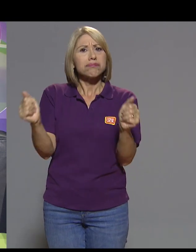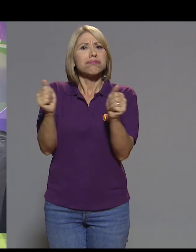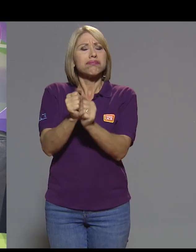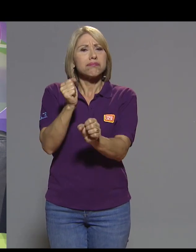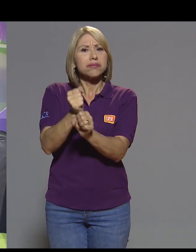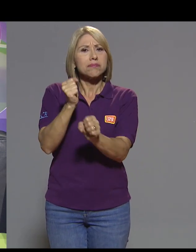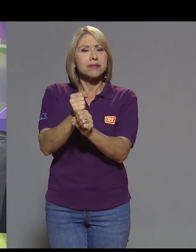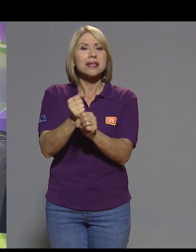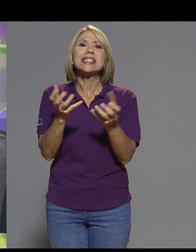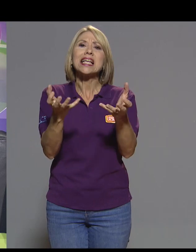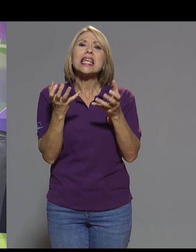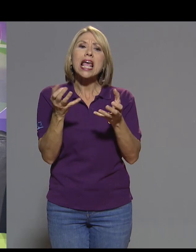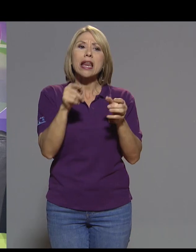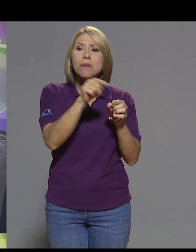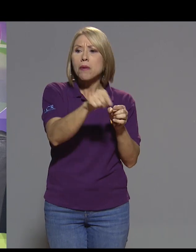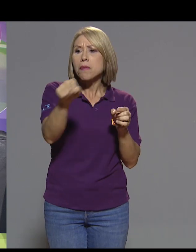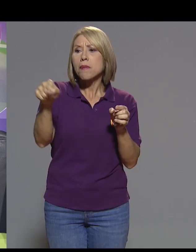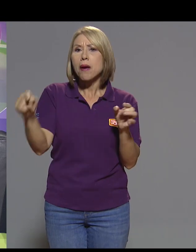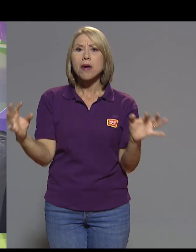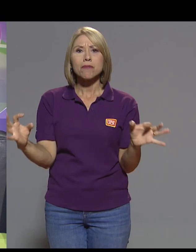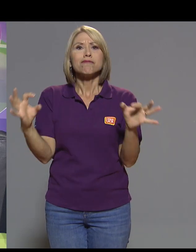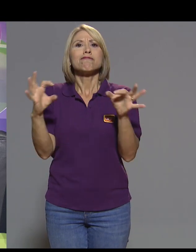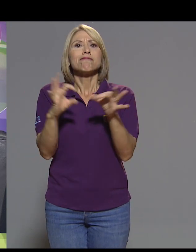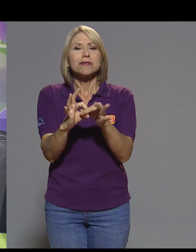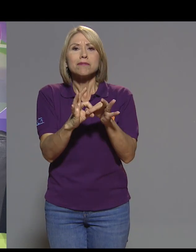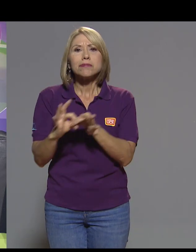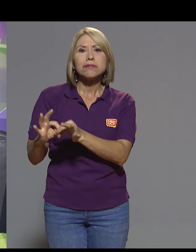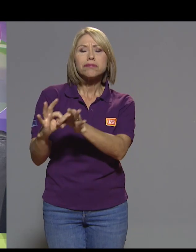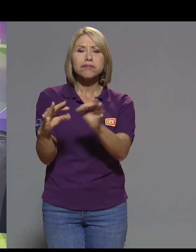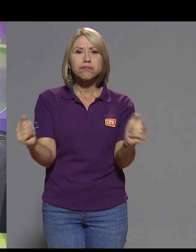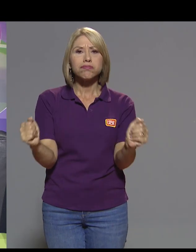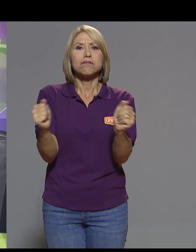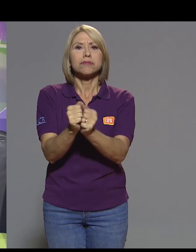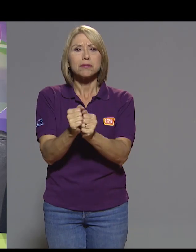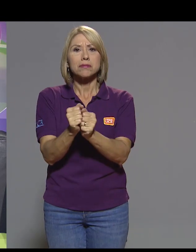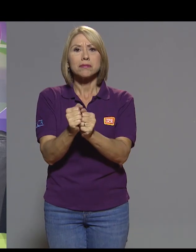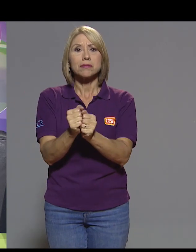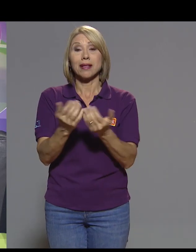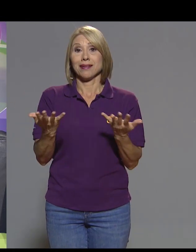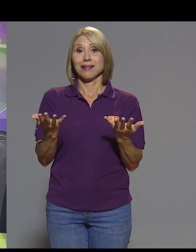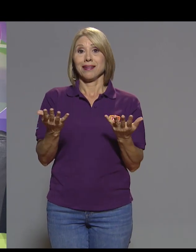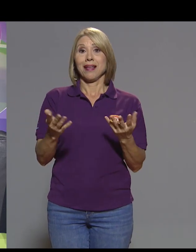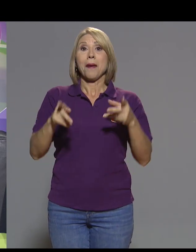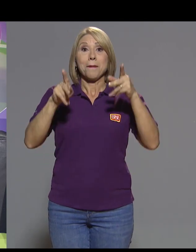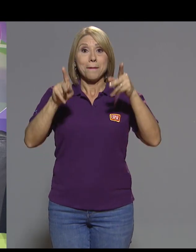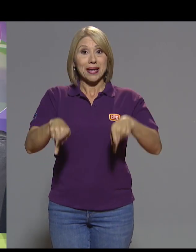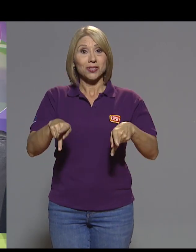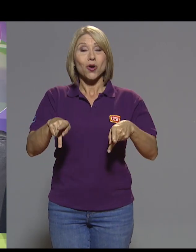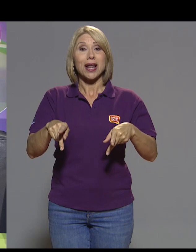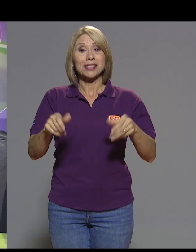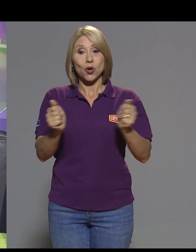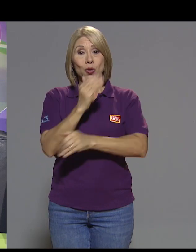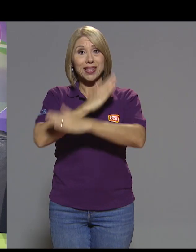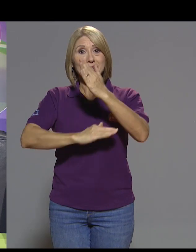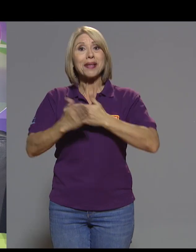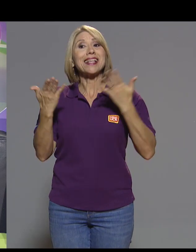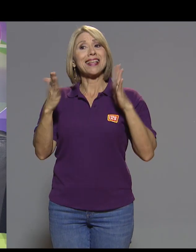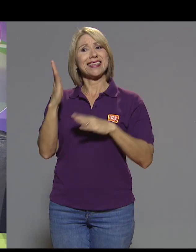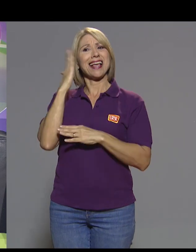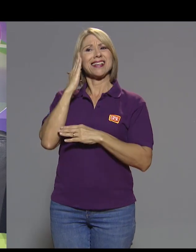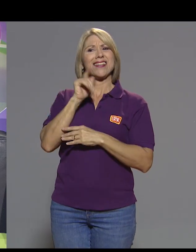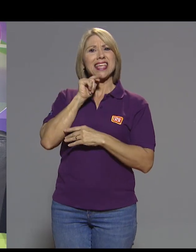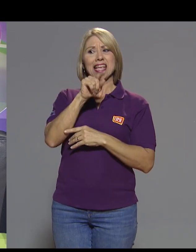eso crear esas alianzas articular esas organizaciones para los que tienen las personas con discapacidad ya identificadas puedan vincularse